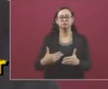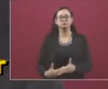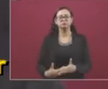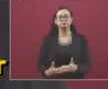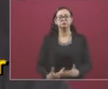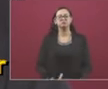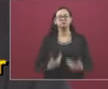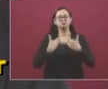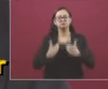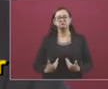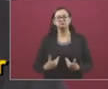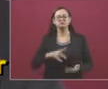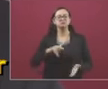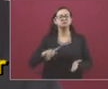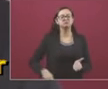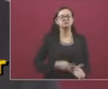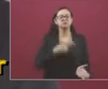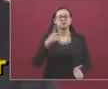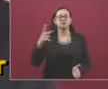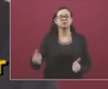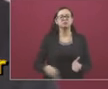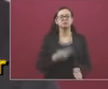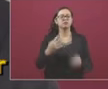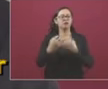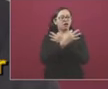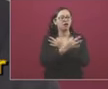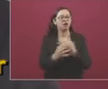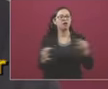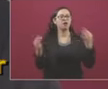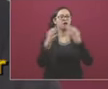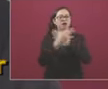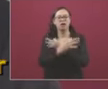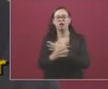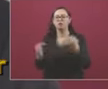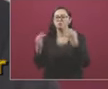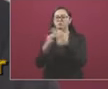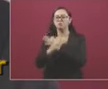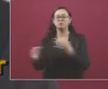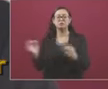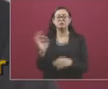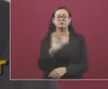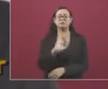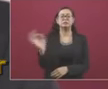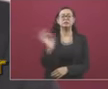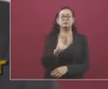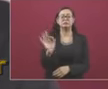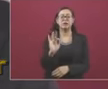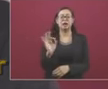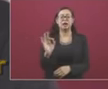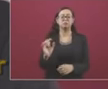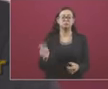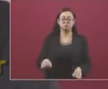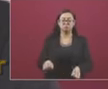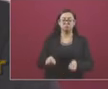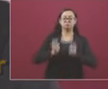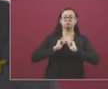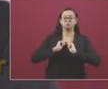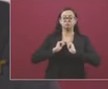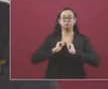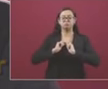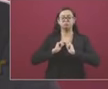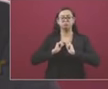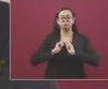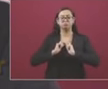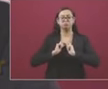en diversas ocasiones que de llegar a un puesto público me sometería